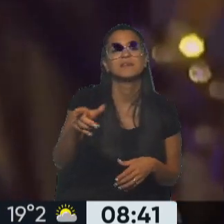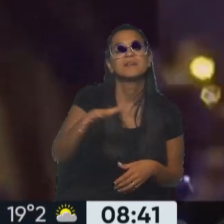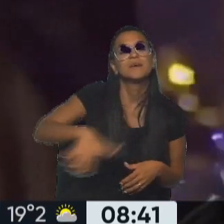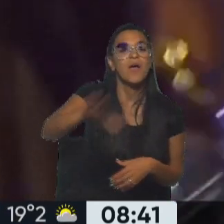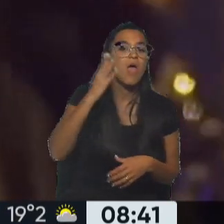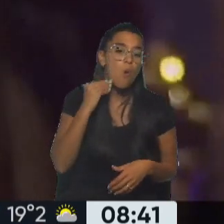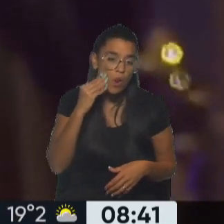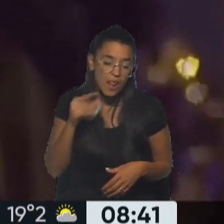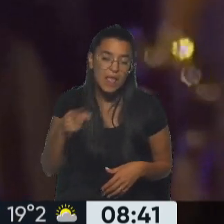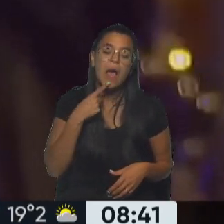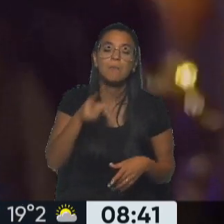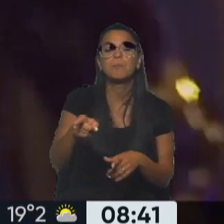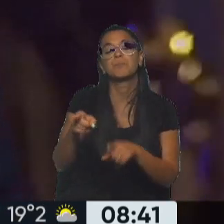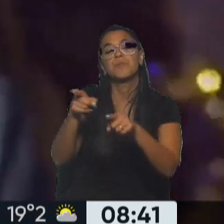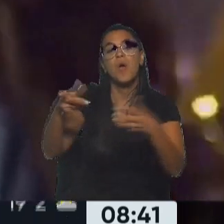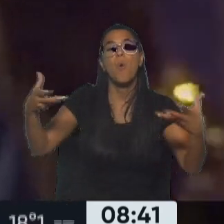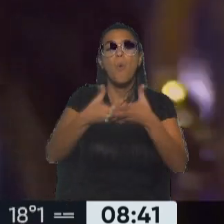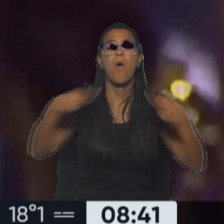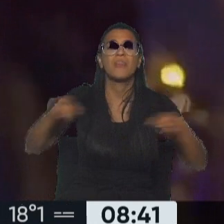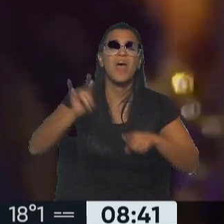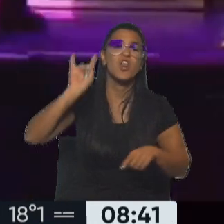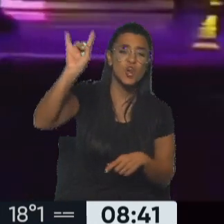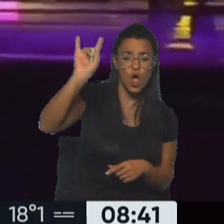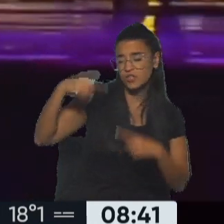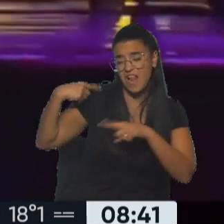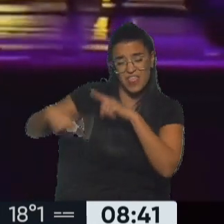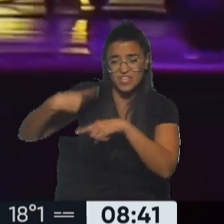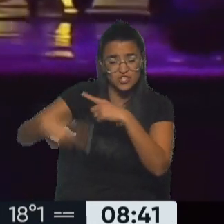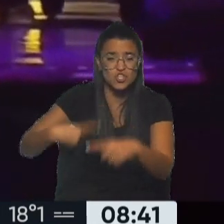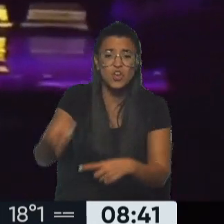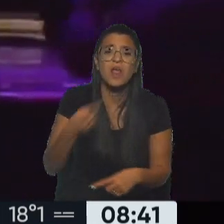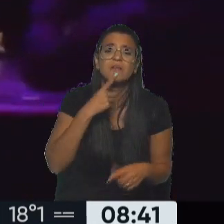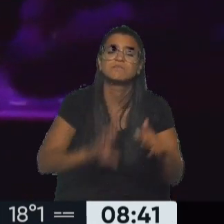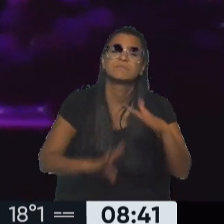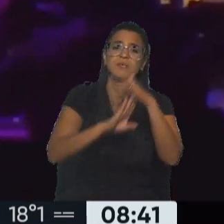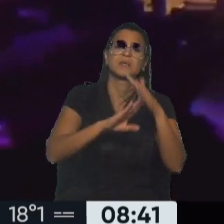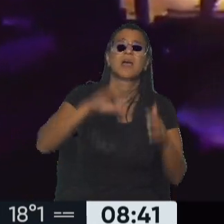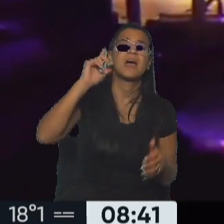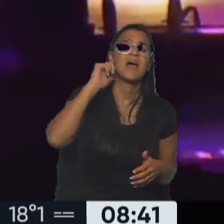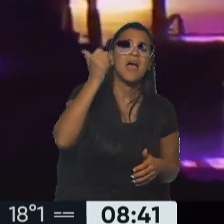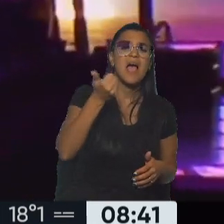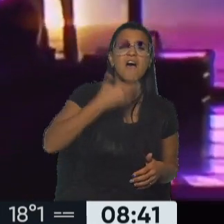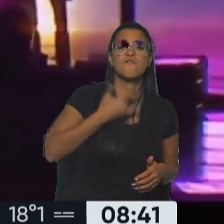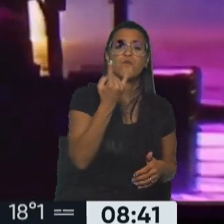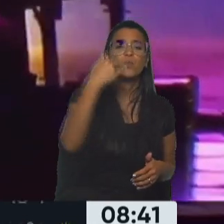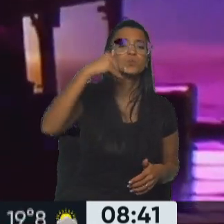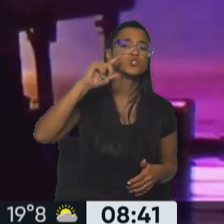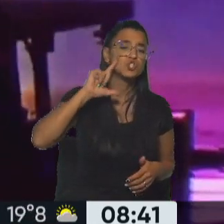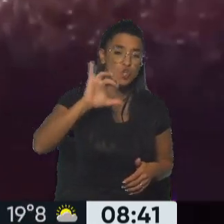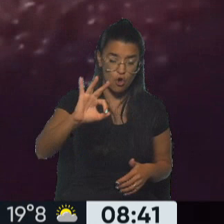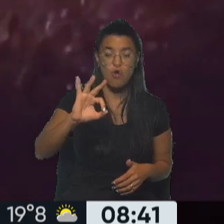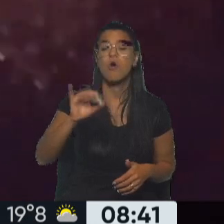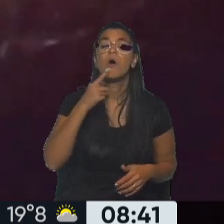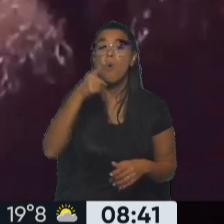representación en la gente, como banda de rock nacional tradicional, liderada por Germán Gafuncho, y pudieron presentar